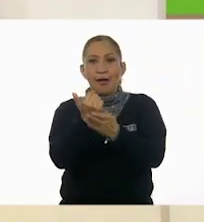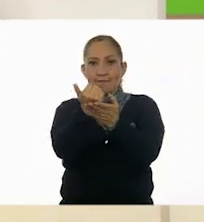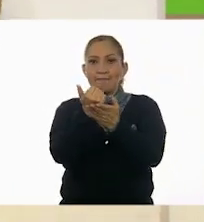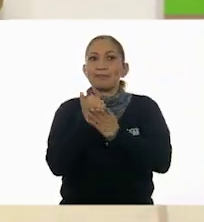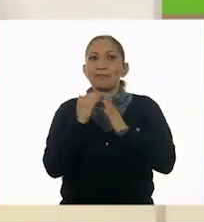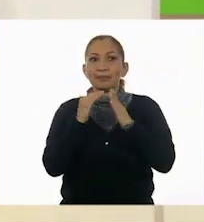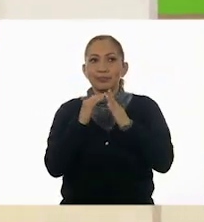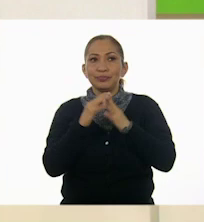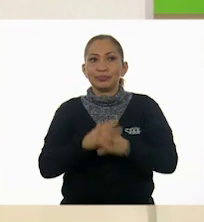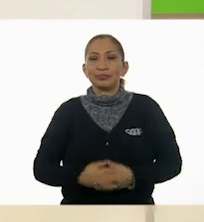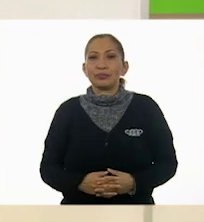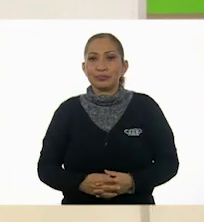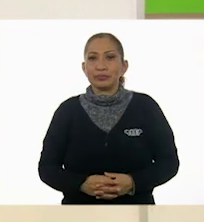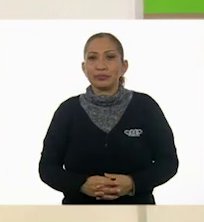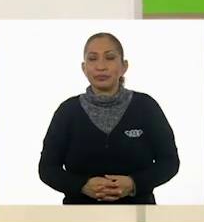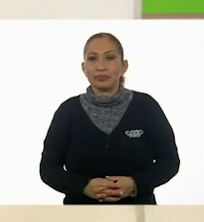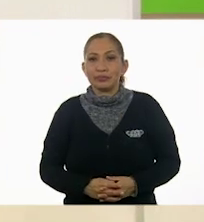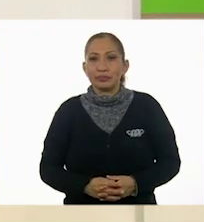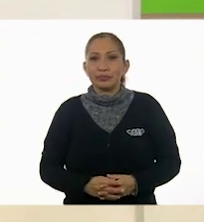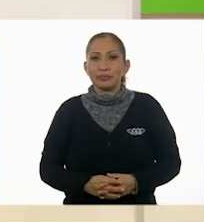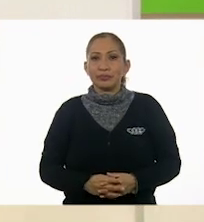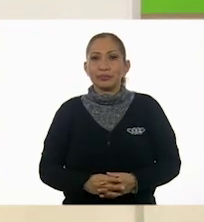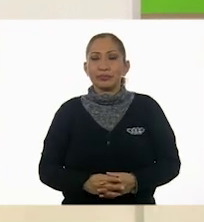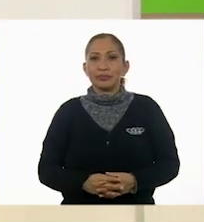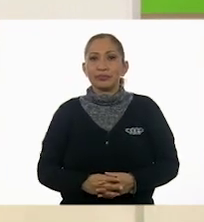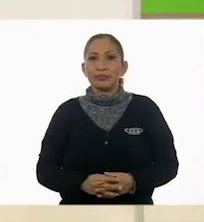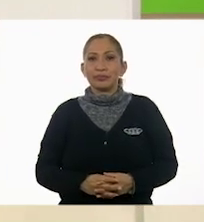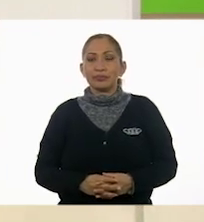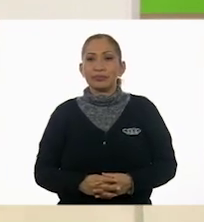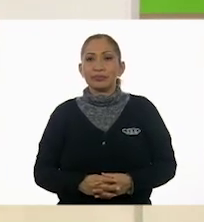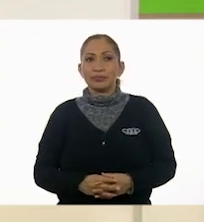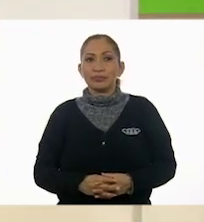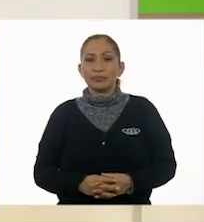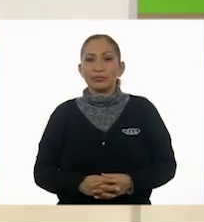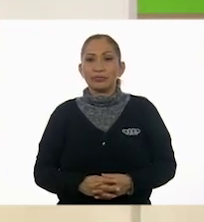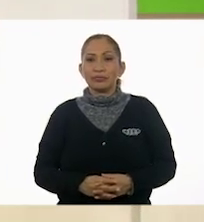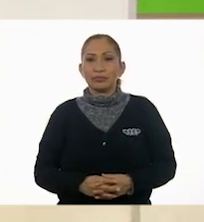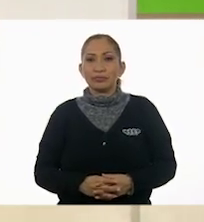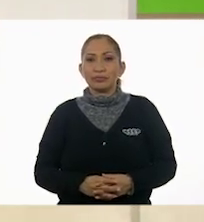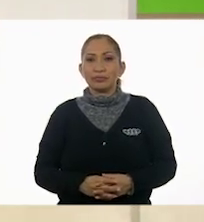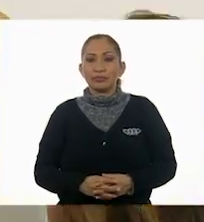en casa. Sí. Punta con punta. Vamos a ponérselos aquí en las esquinas.